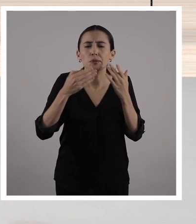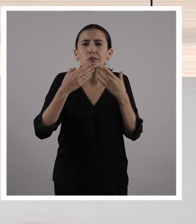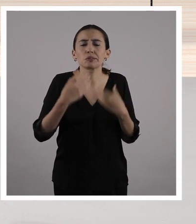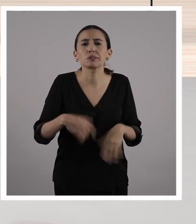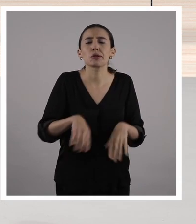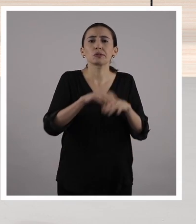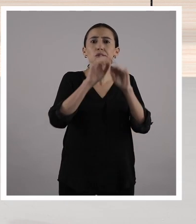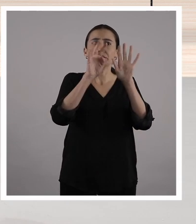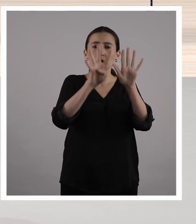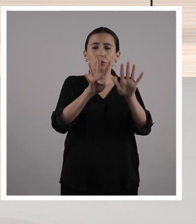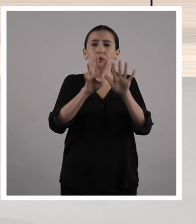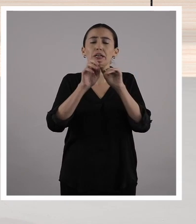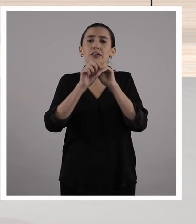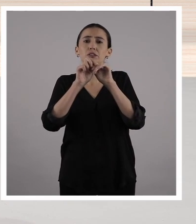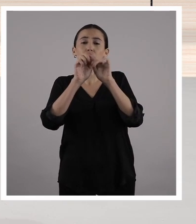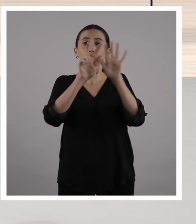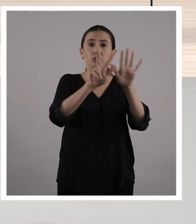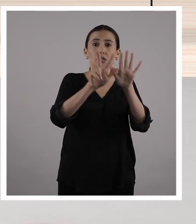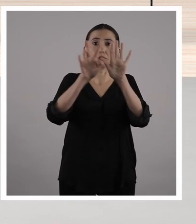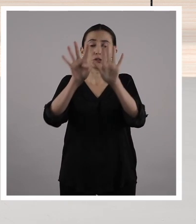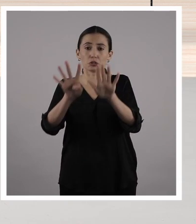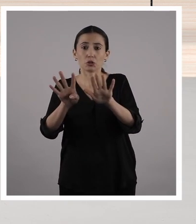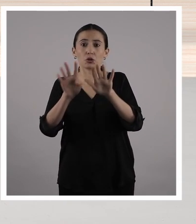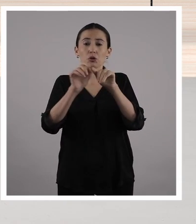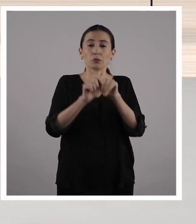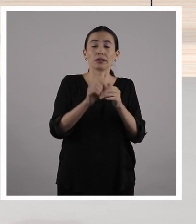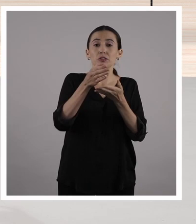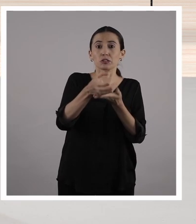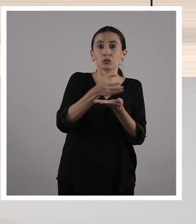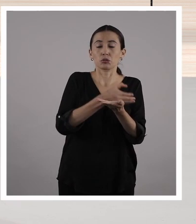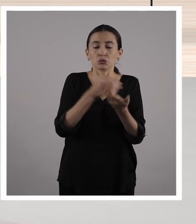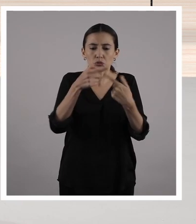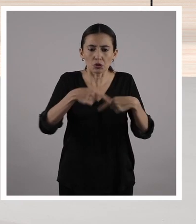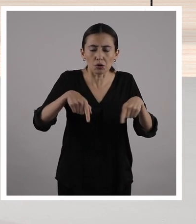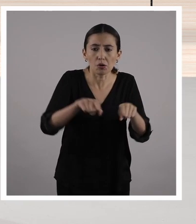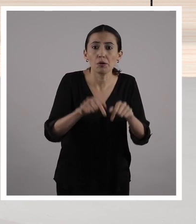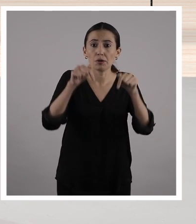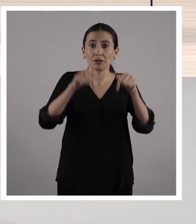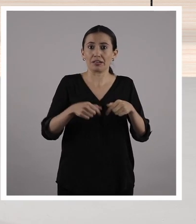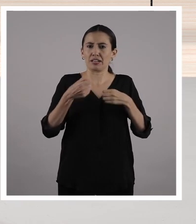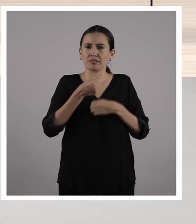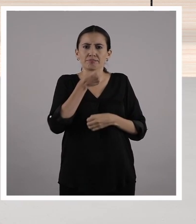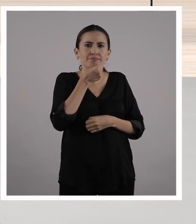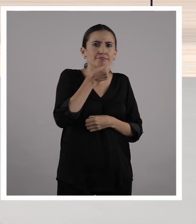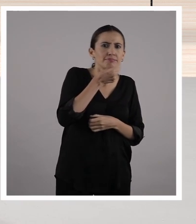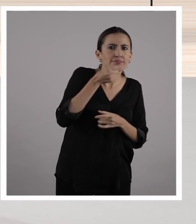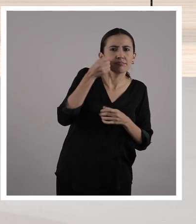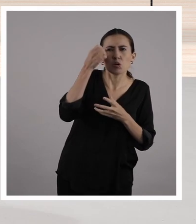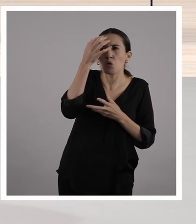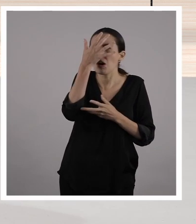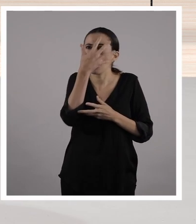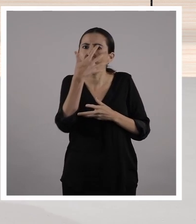Superior, esta es su franja y este es su espacio.